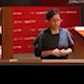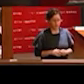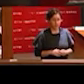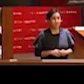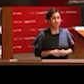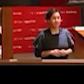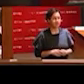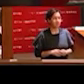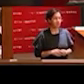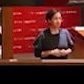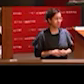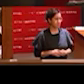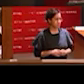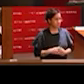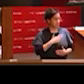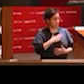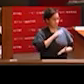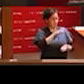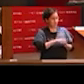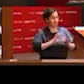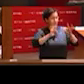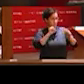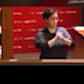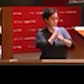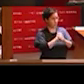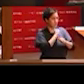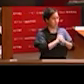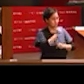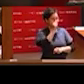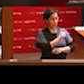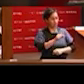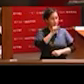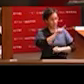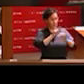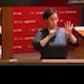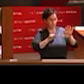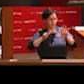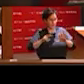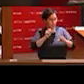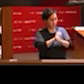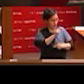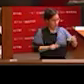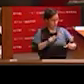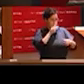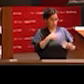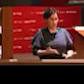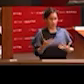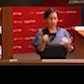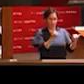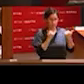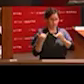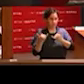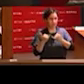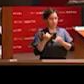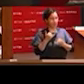discapacidad nuestros centros especiales de empleo como ya os he dicho con 167 trabajadores por ahora y con